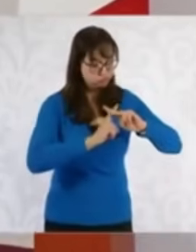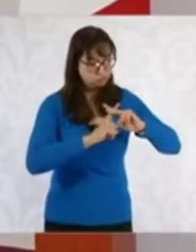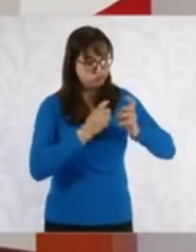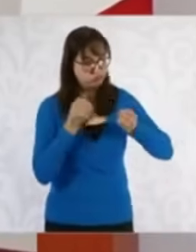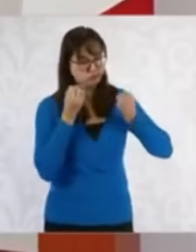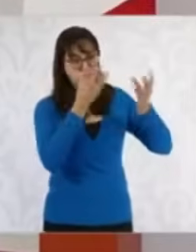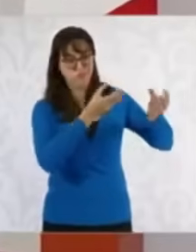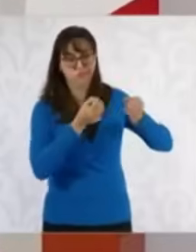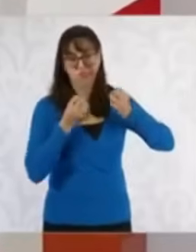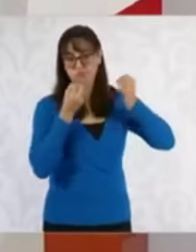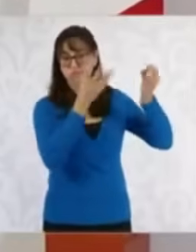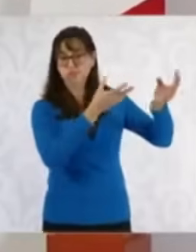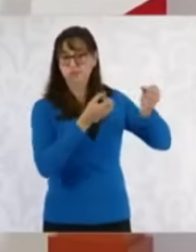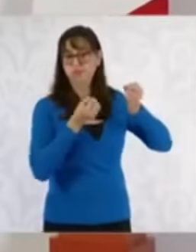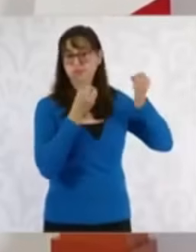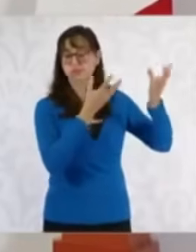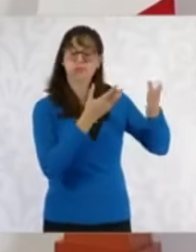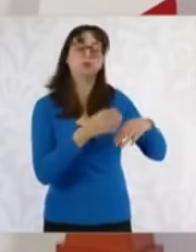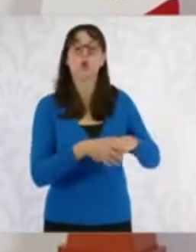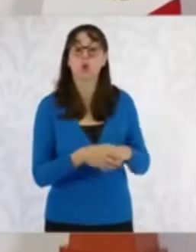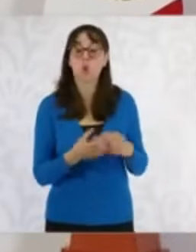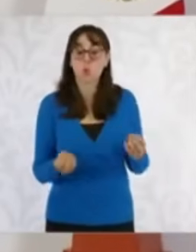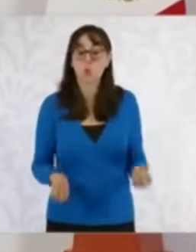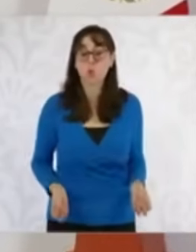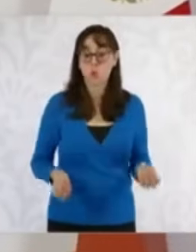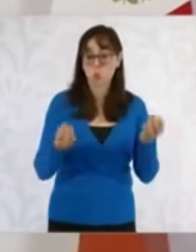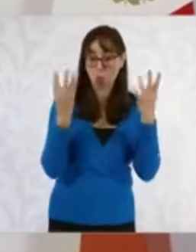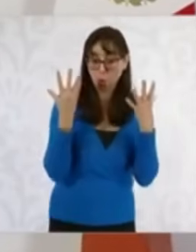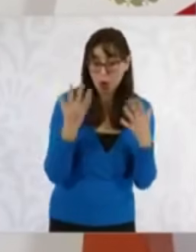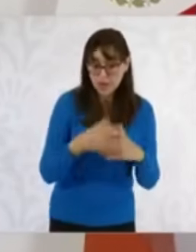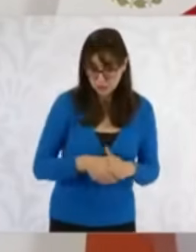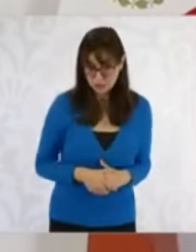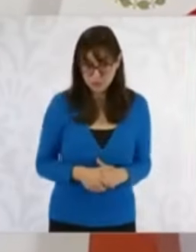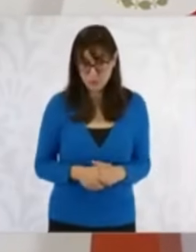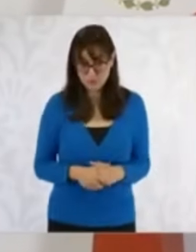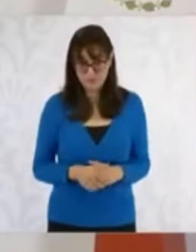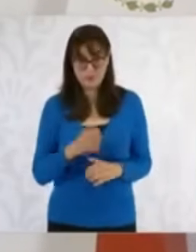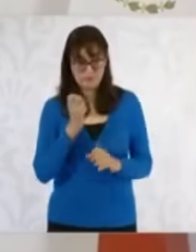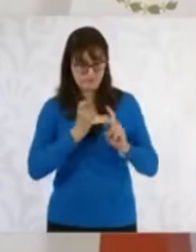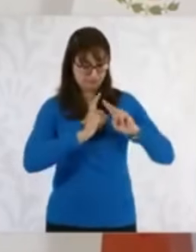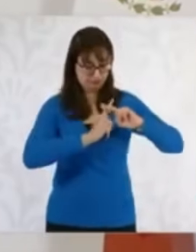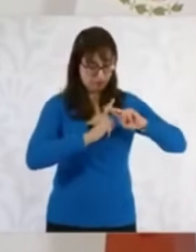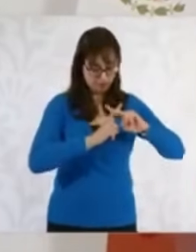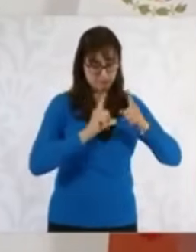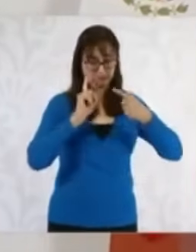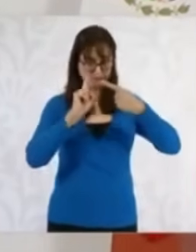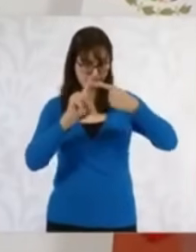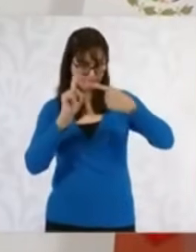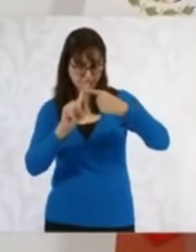Unidos. Pero lo mismo en cuanto beneficia a la economía de Estados Unidos el tratado.